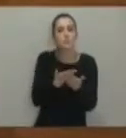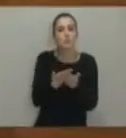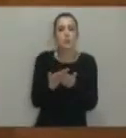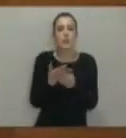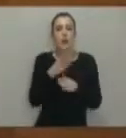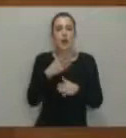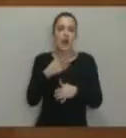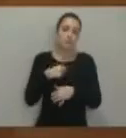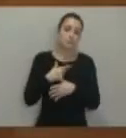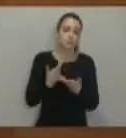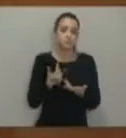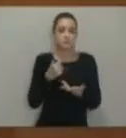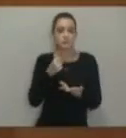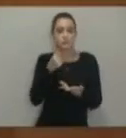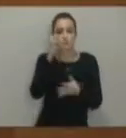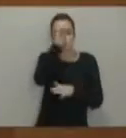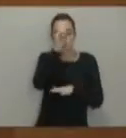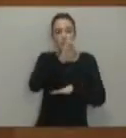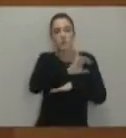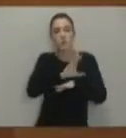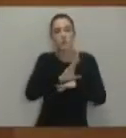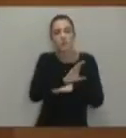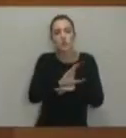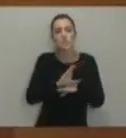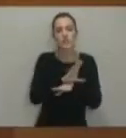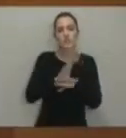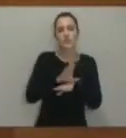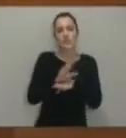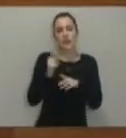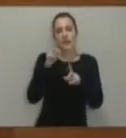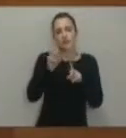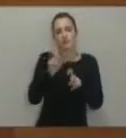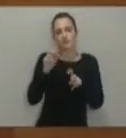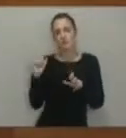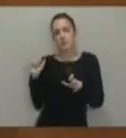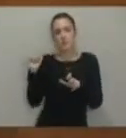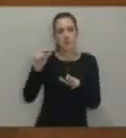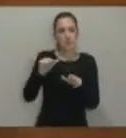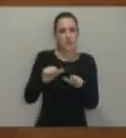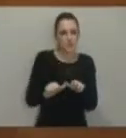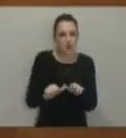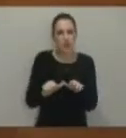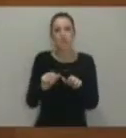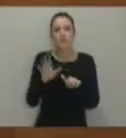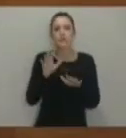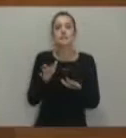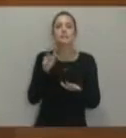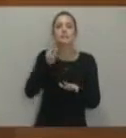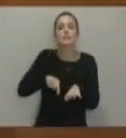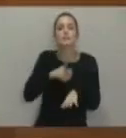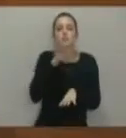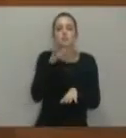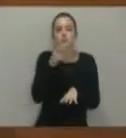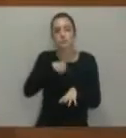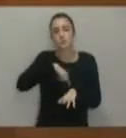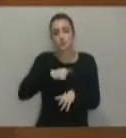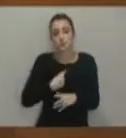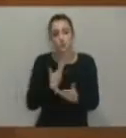ha mantenido todo este tiempo respecto a esta cuestión y las razones por las cuales nosotros estamos en